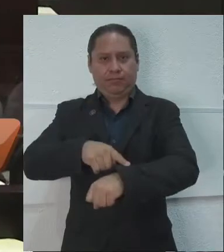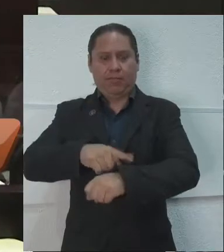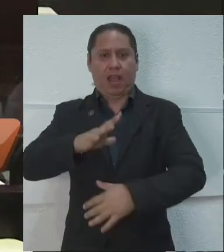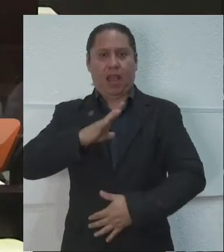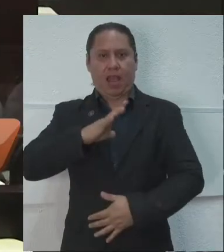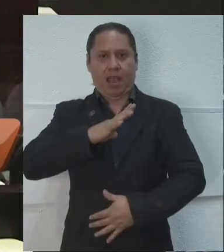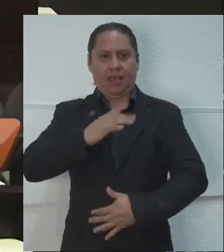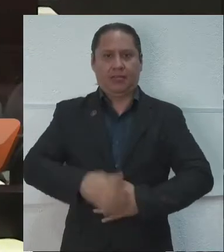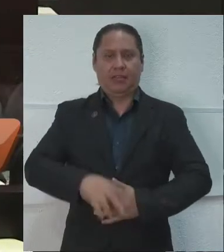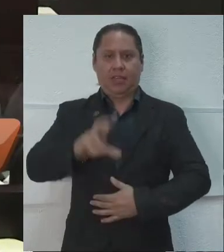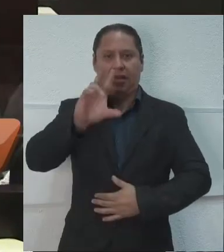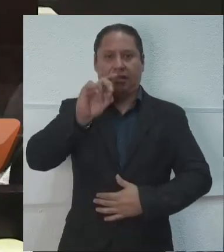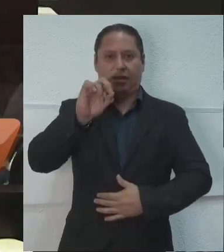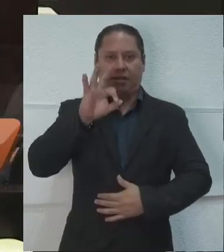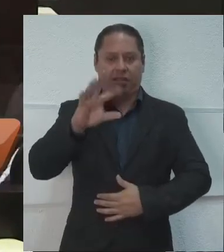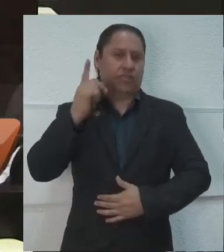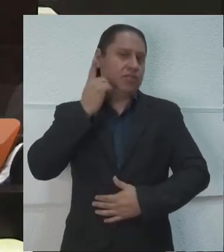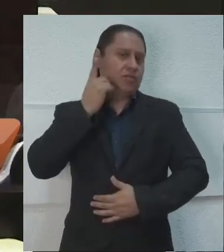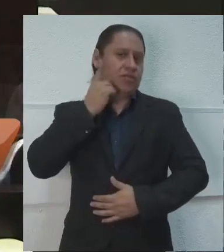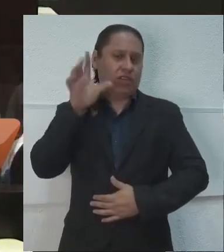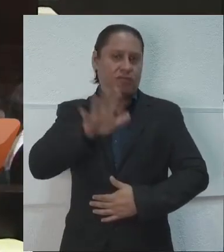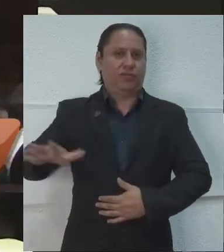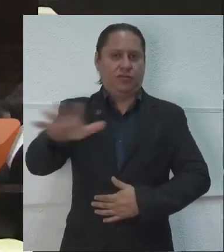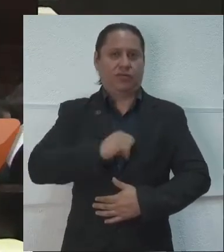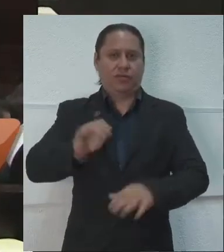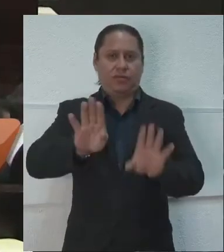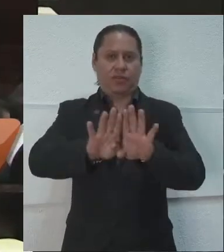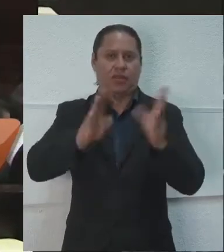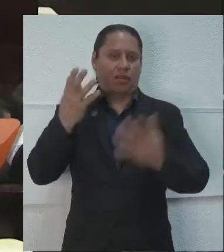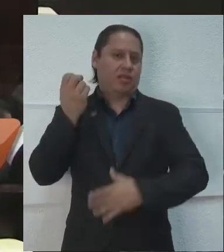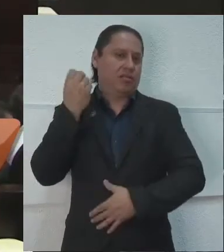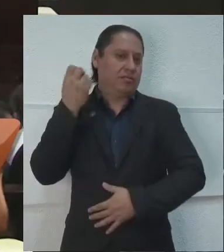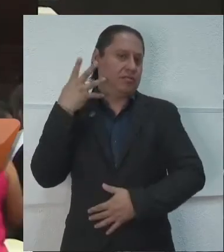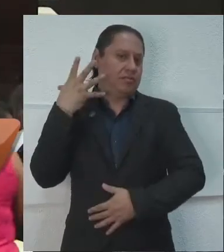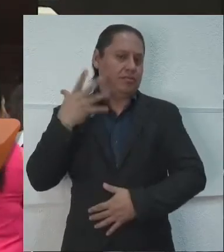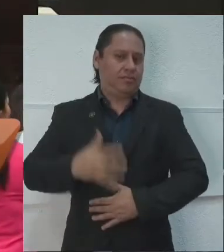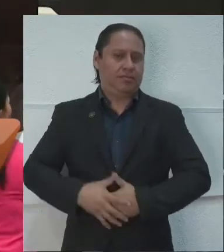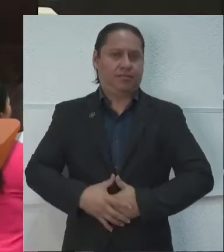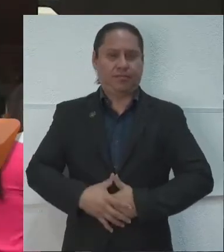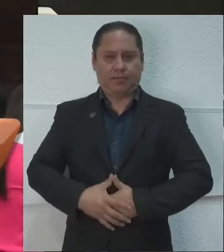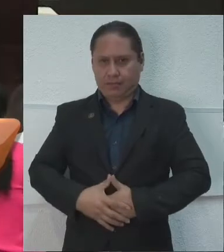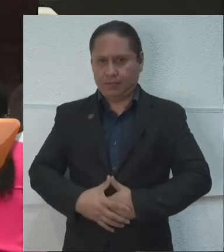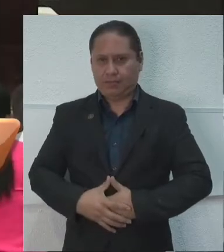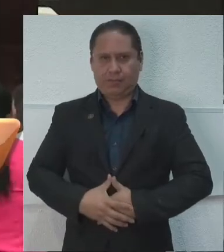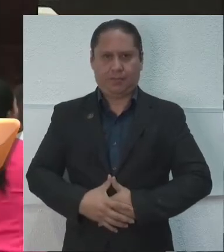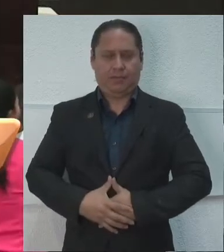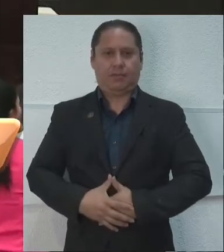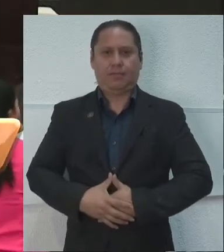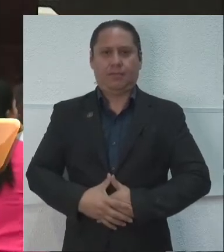Habiendo quórum de 33 diputadas y diputados, se abre la sesión.